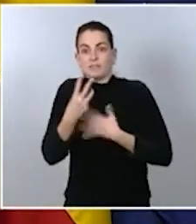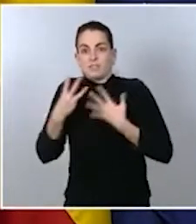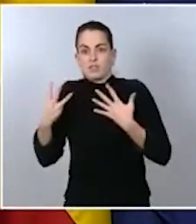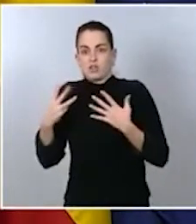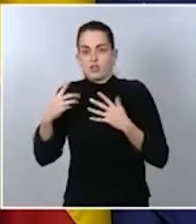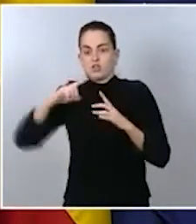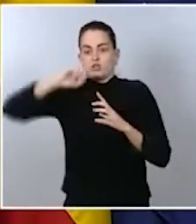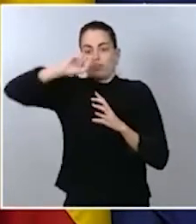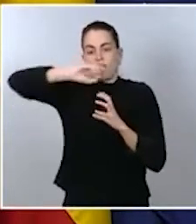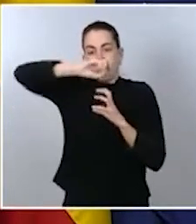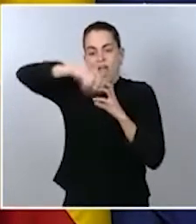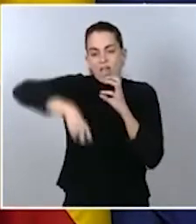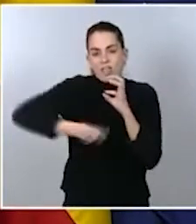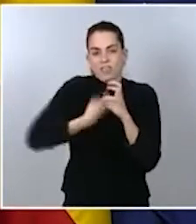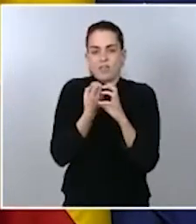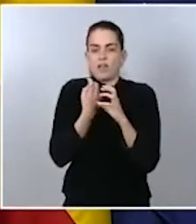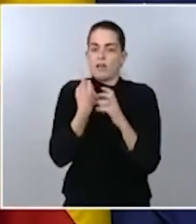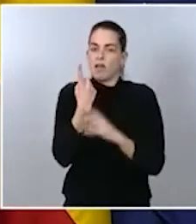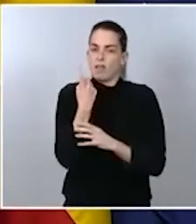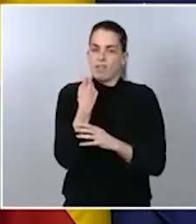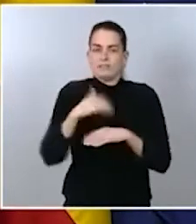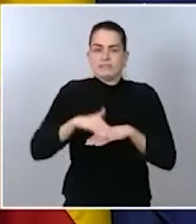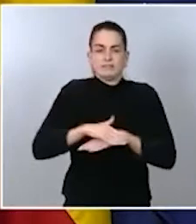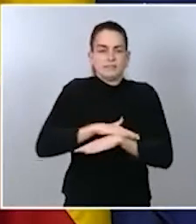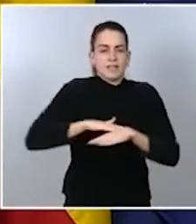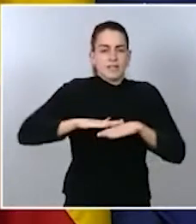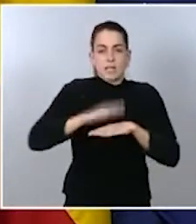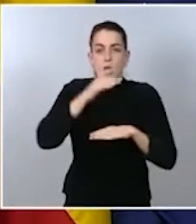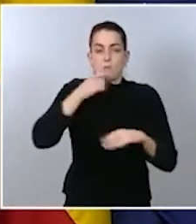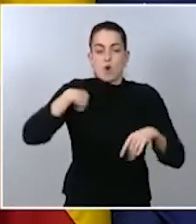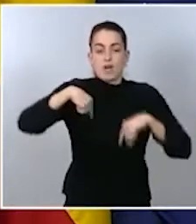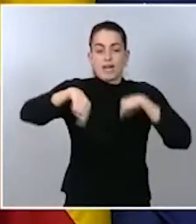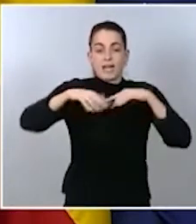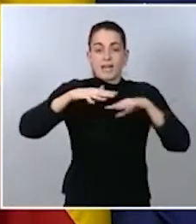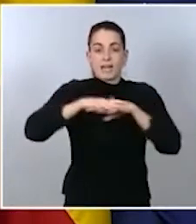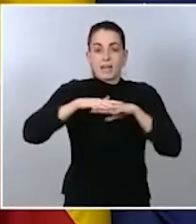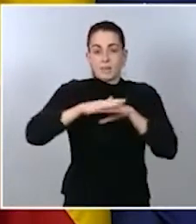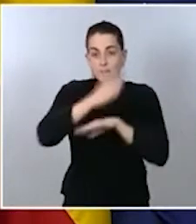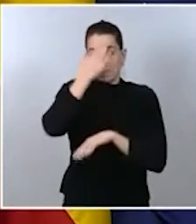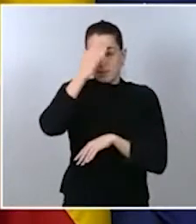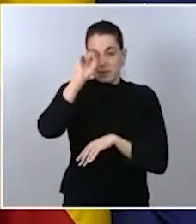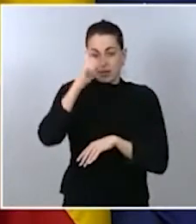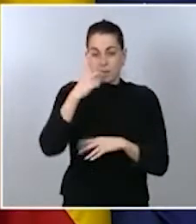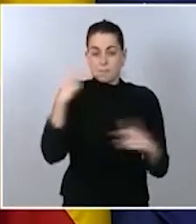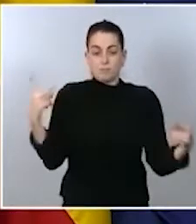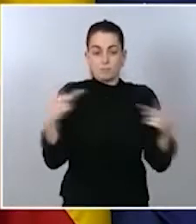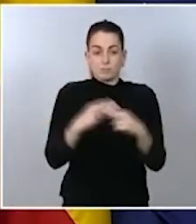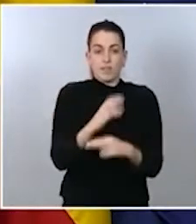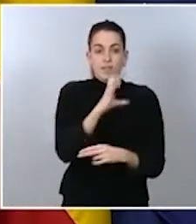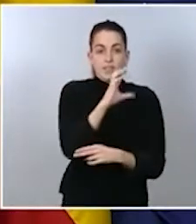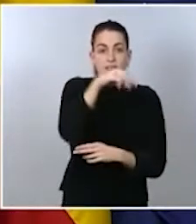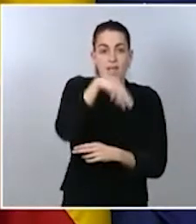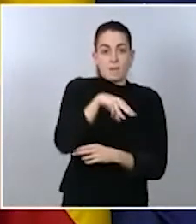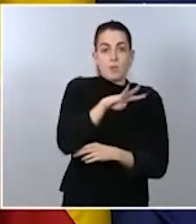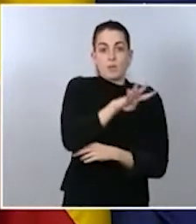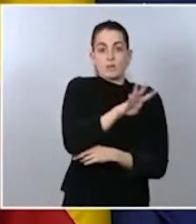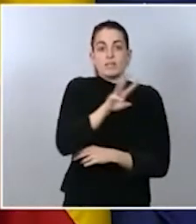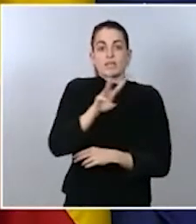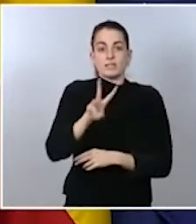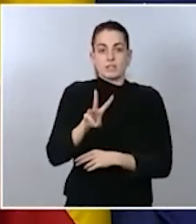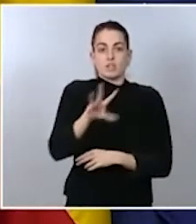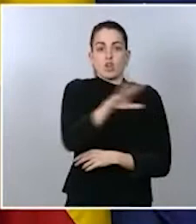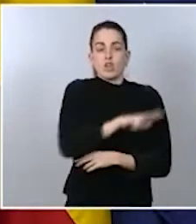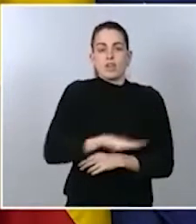cadenas de la red principal solo se encuentra cortada enlace m 43 a la altura de illescas